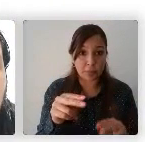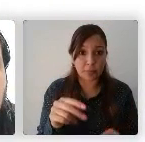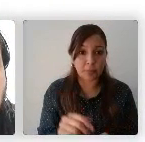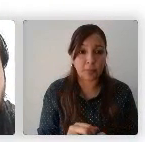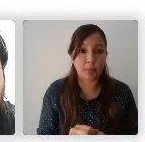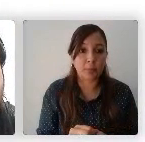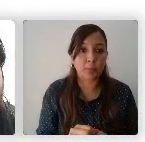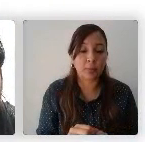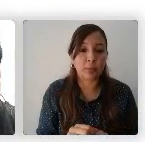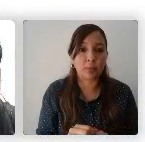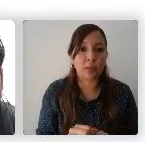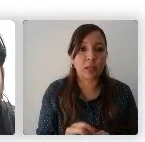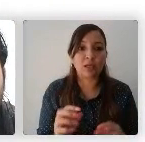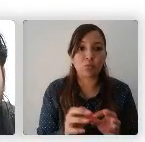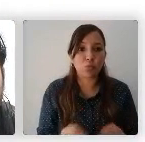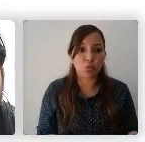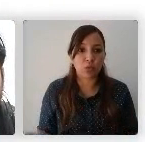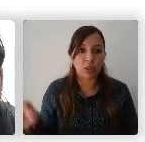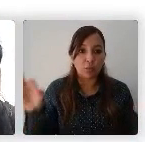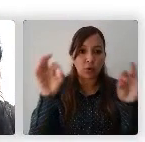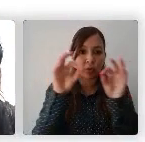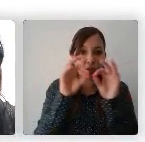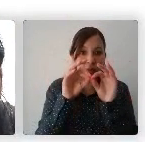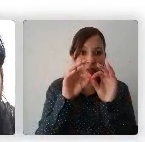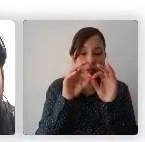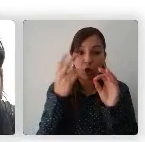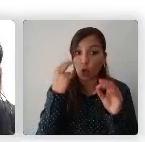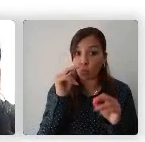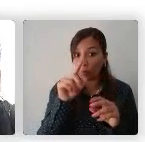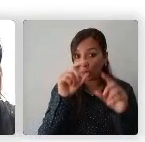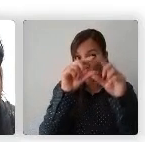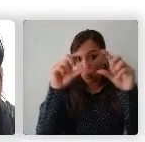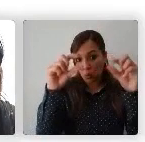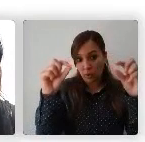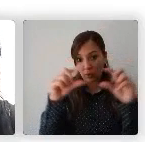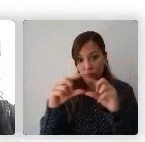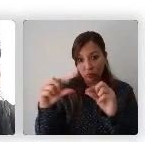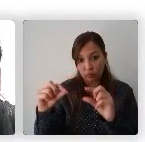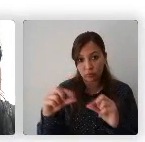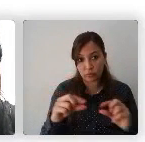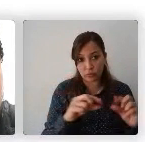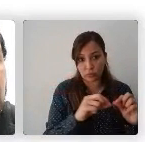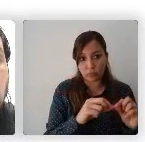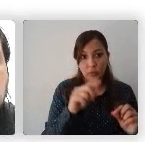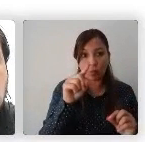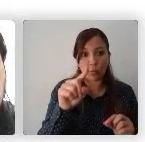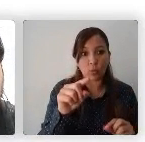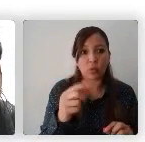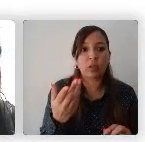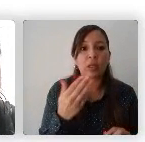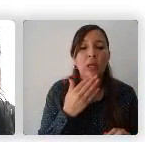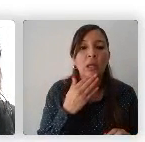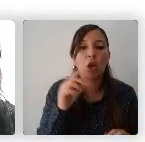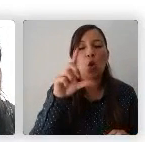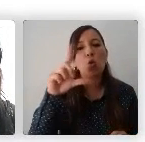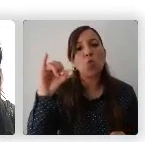los criterios de viaje, como mencionaba, pues están definidos más que todo por el tema del valor cultural, obviamente, ¿no? Las ofertas, las